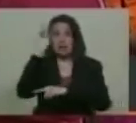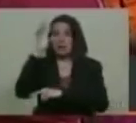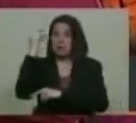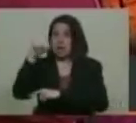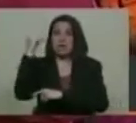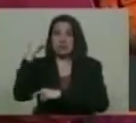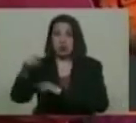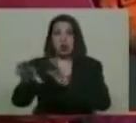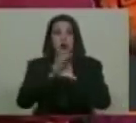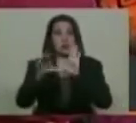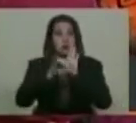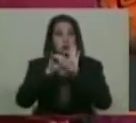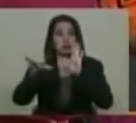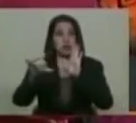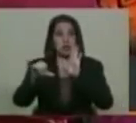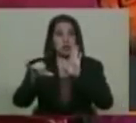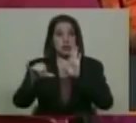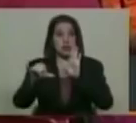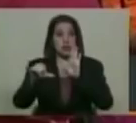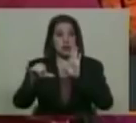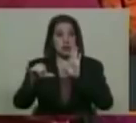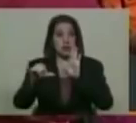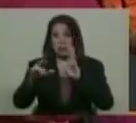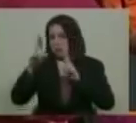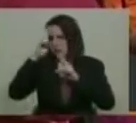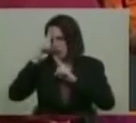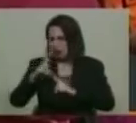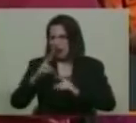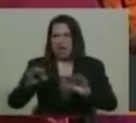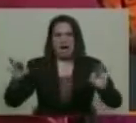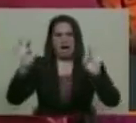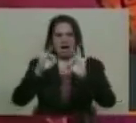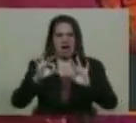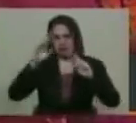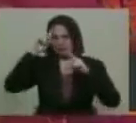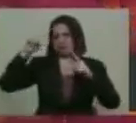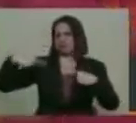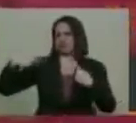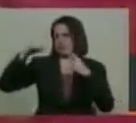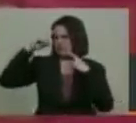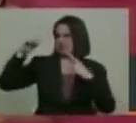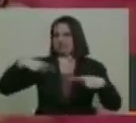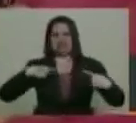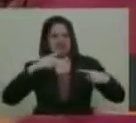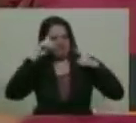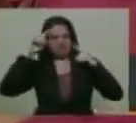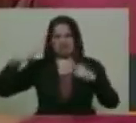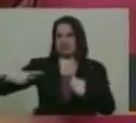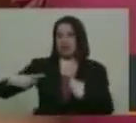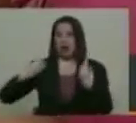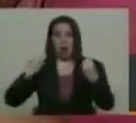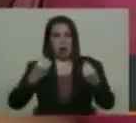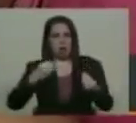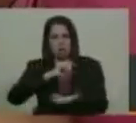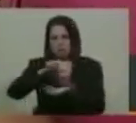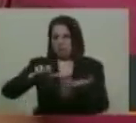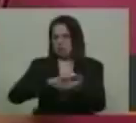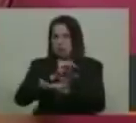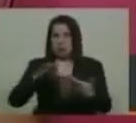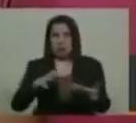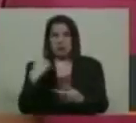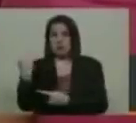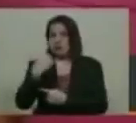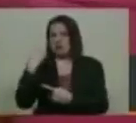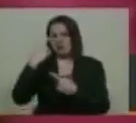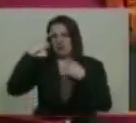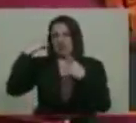Nacional Constituyente, cuando no nos reconocían, cuando nos trataban como salvajes, como nos trataban como solo con